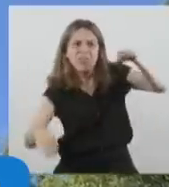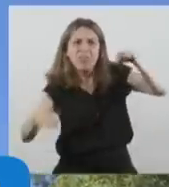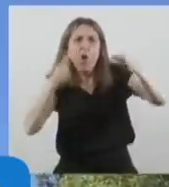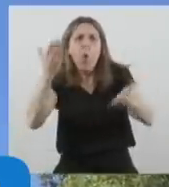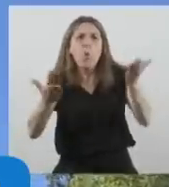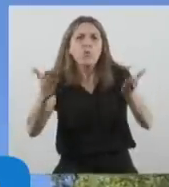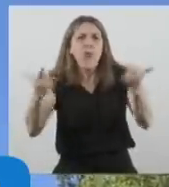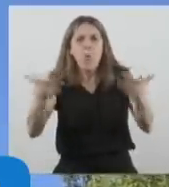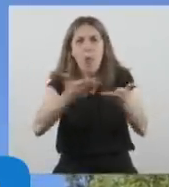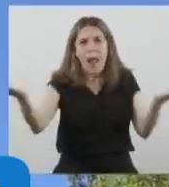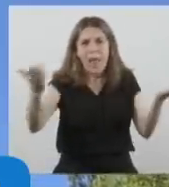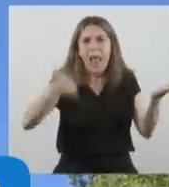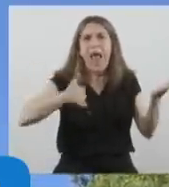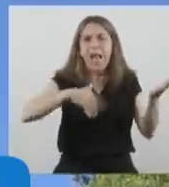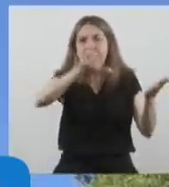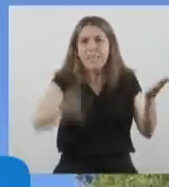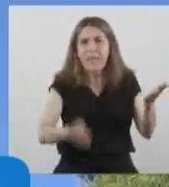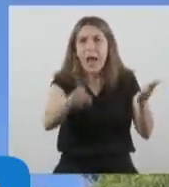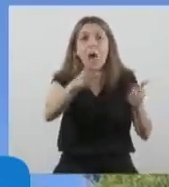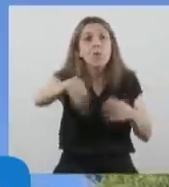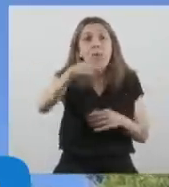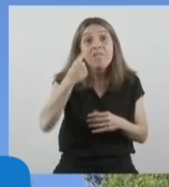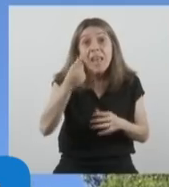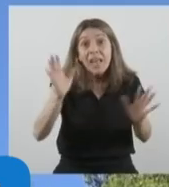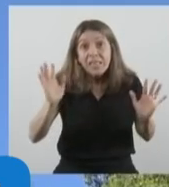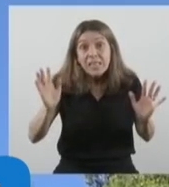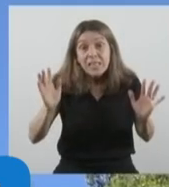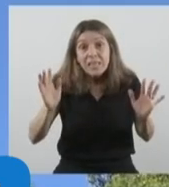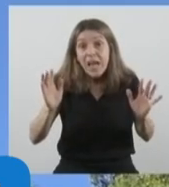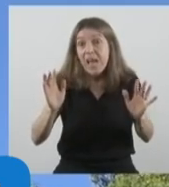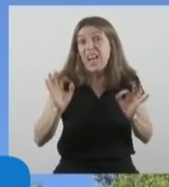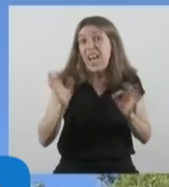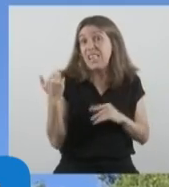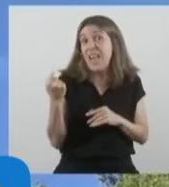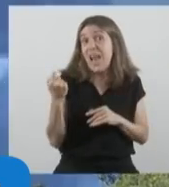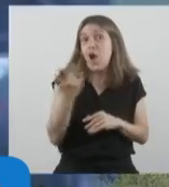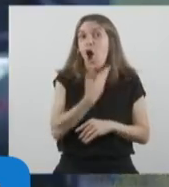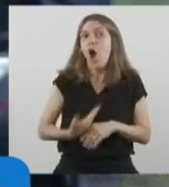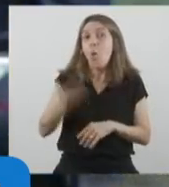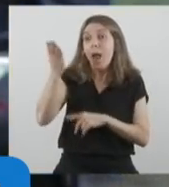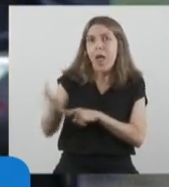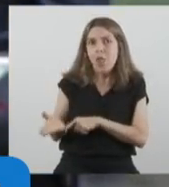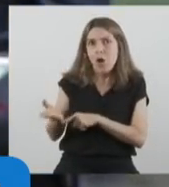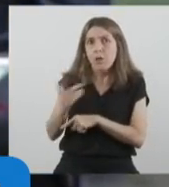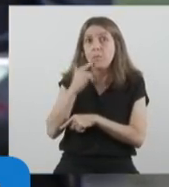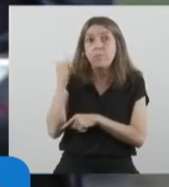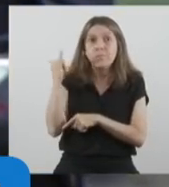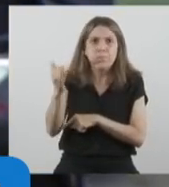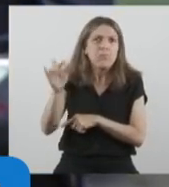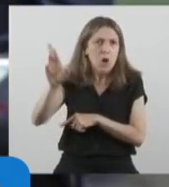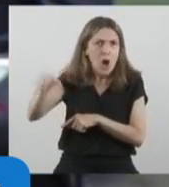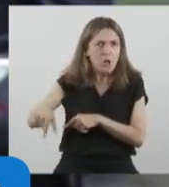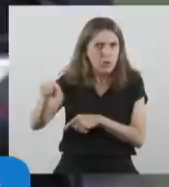argentina fíjense ustedes recién el gobernador hizo mención con toda razón